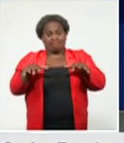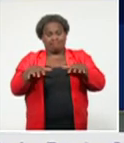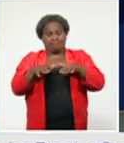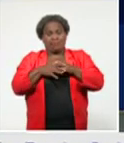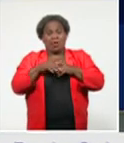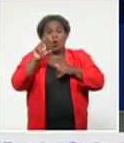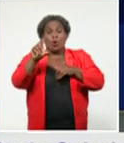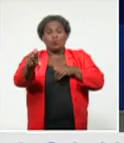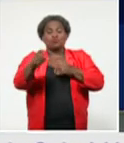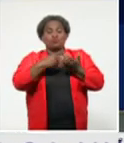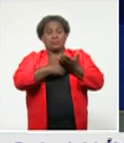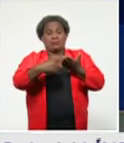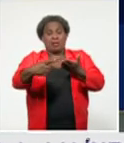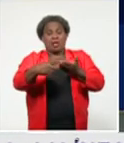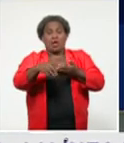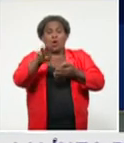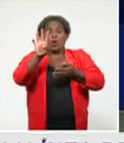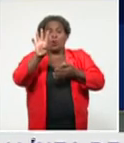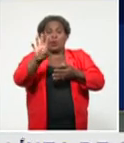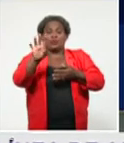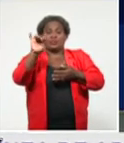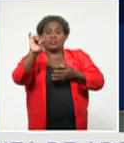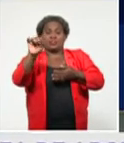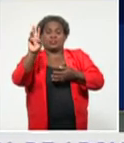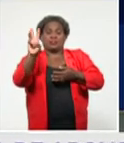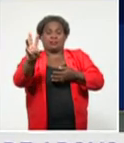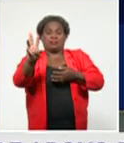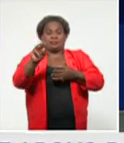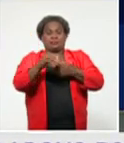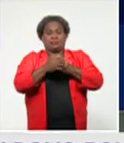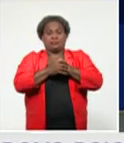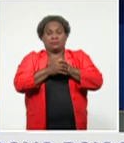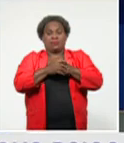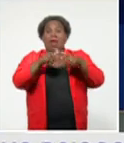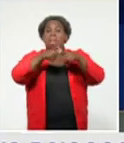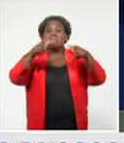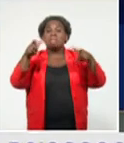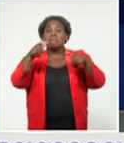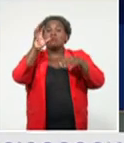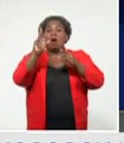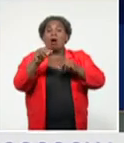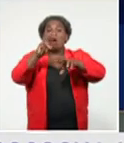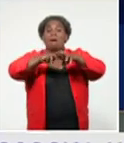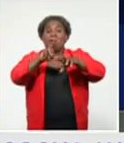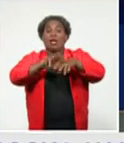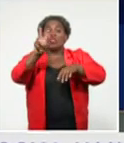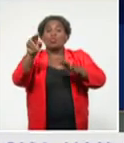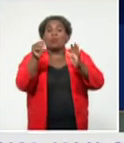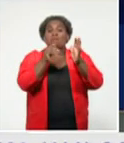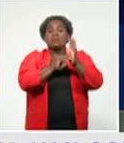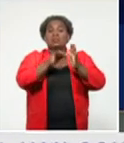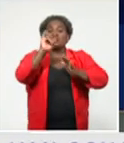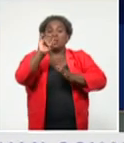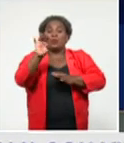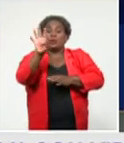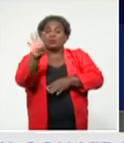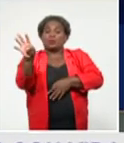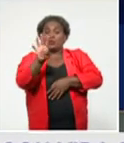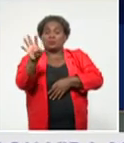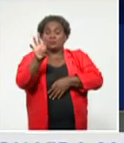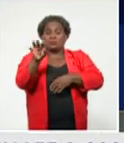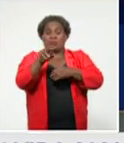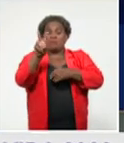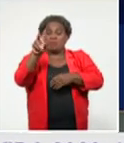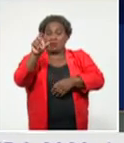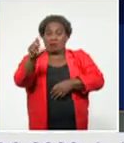últimas semanas, 463. El mayor número de La Habana, con 2.644. Villa